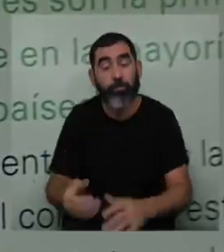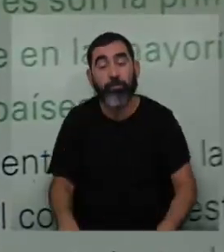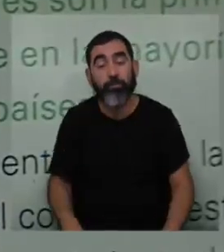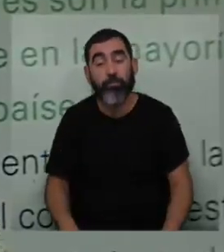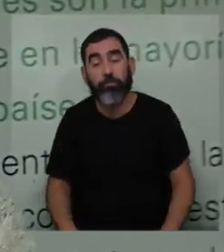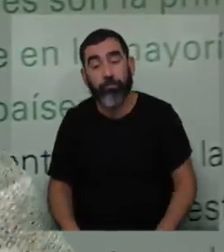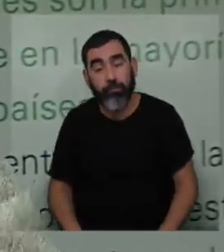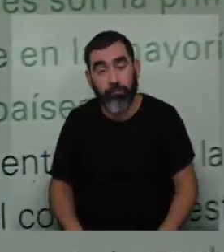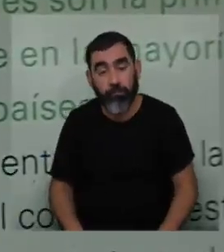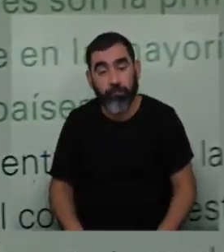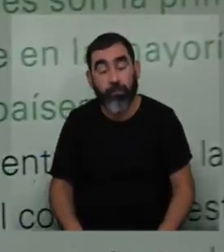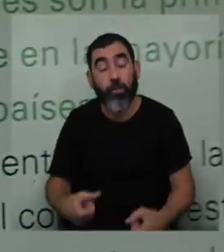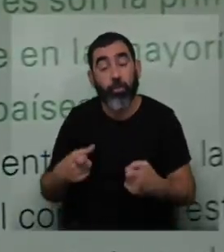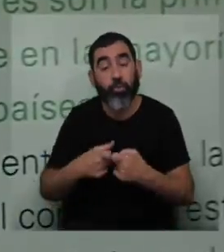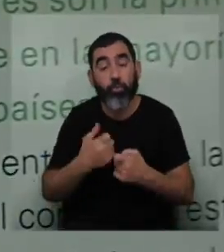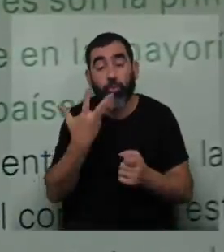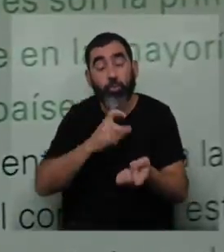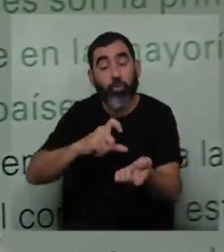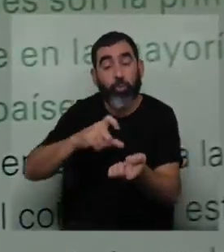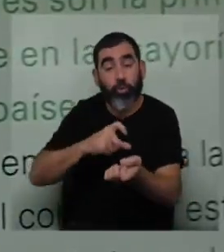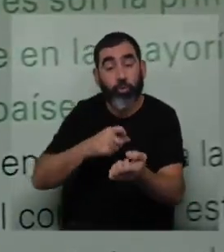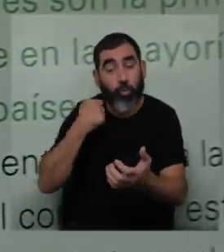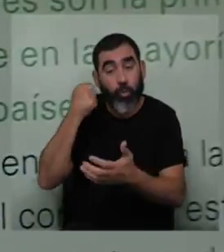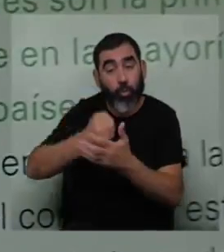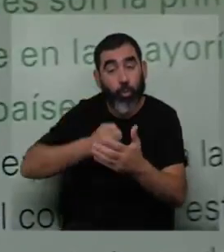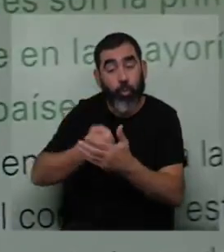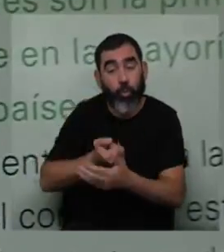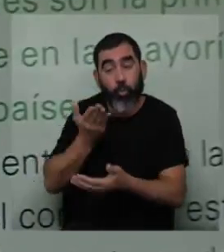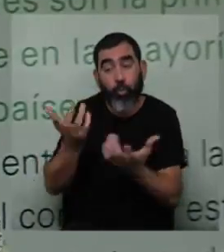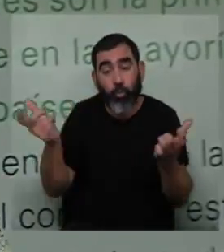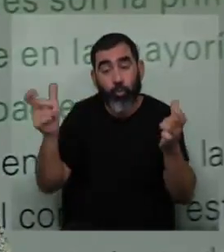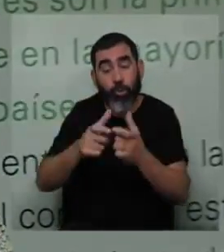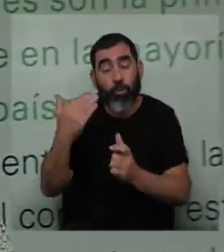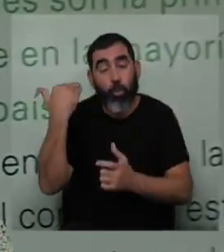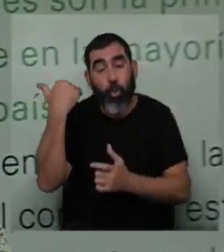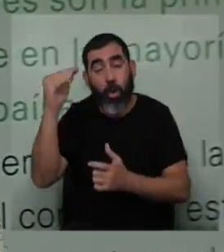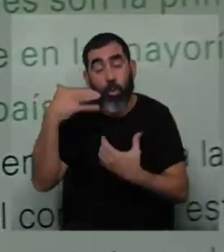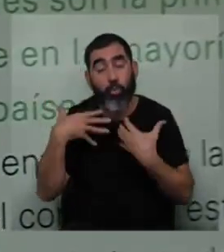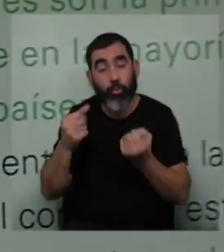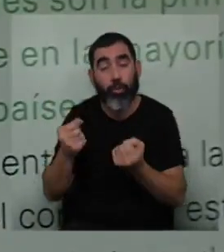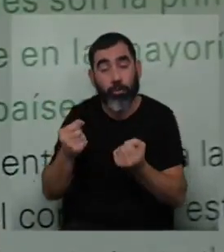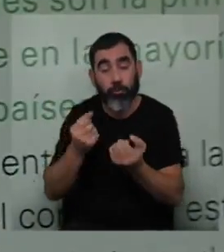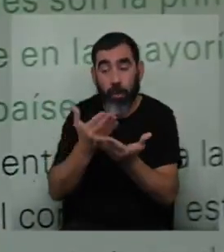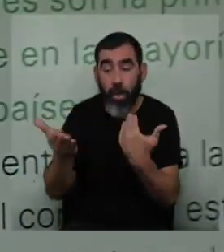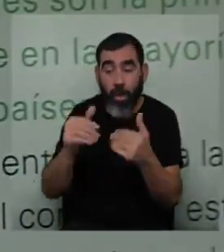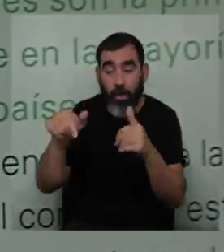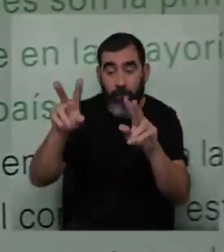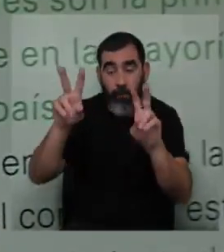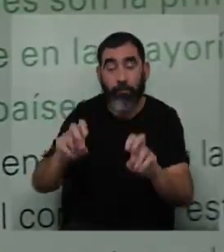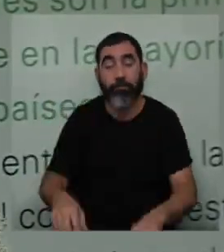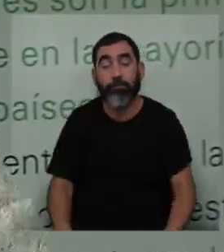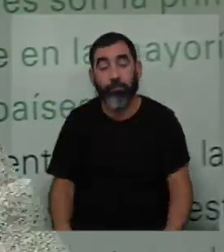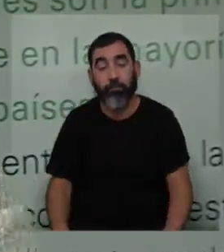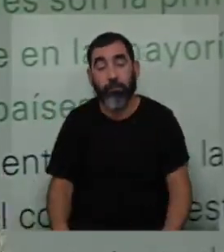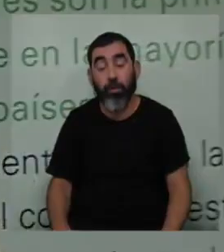actualizados, y estamos desde la Asociación de Diabéticos, bueno, solicitando una reunión también con las autoridades para poner sobre la mesa esta necesidad y